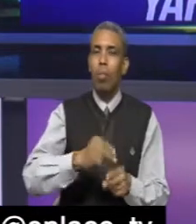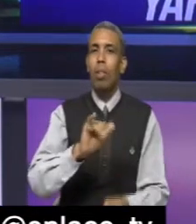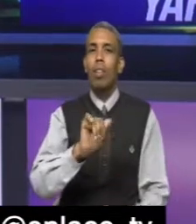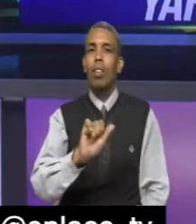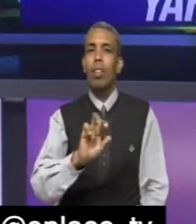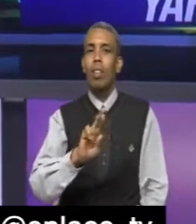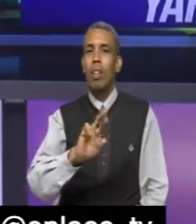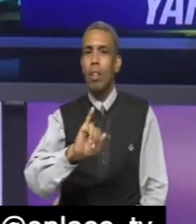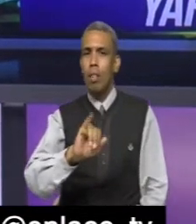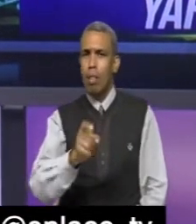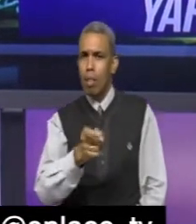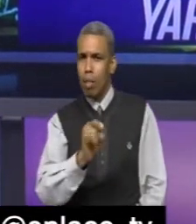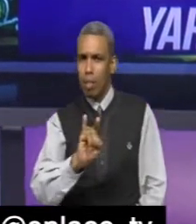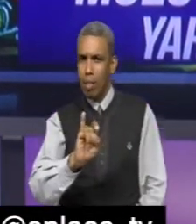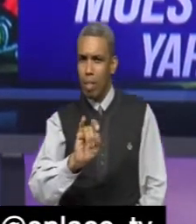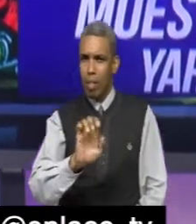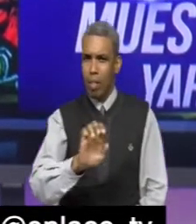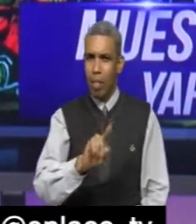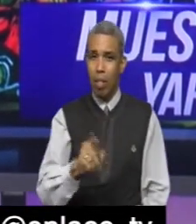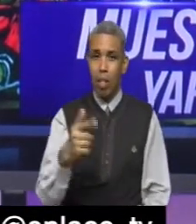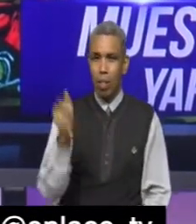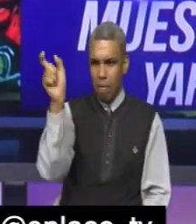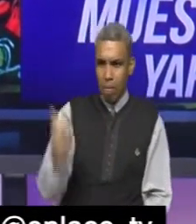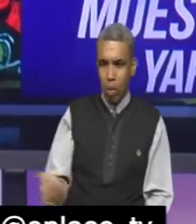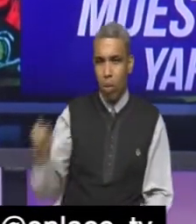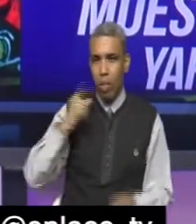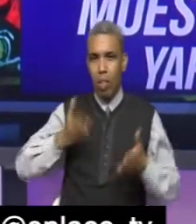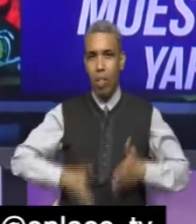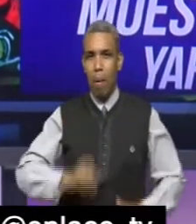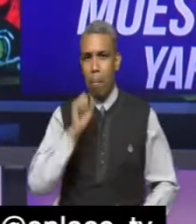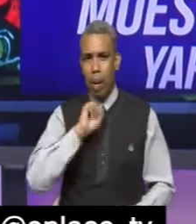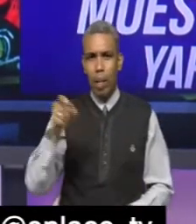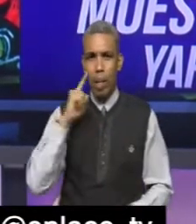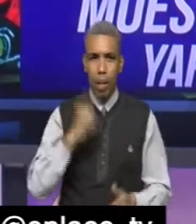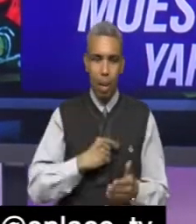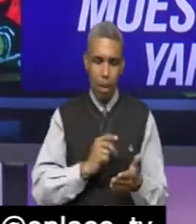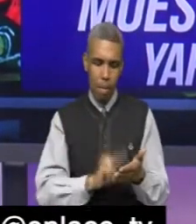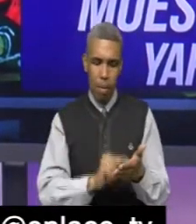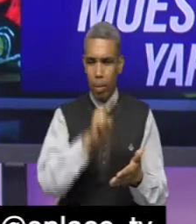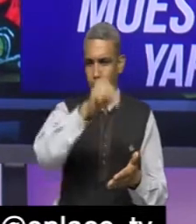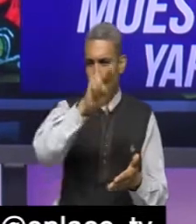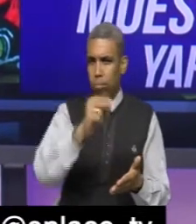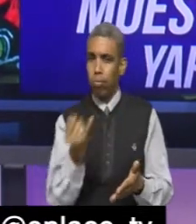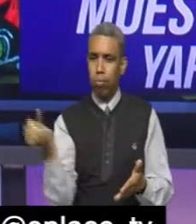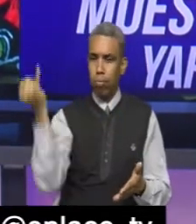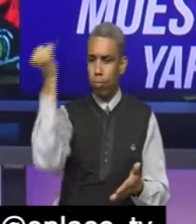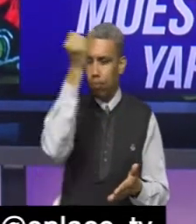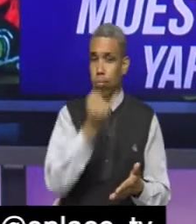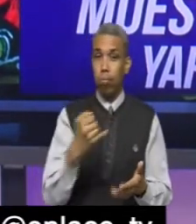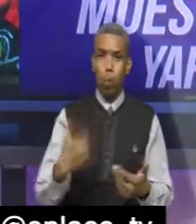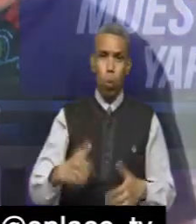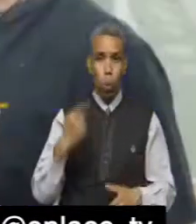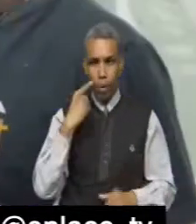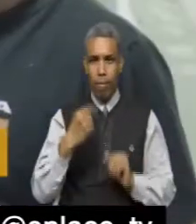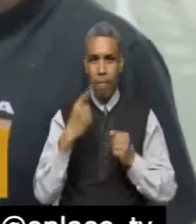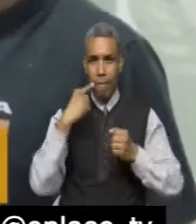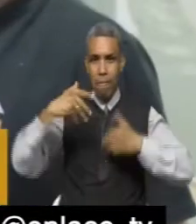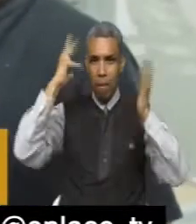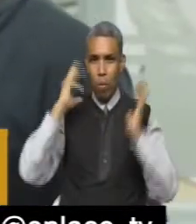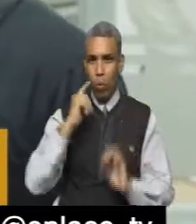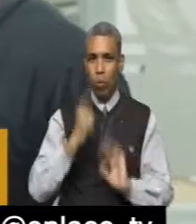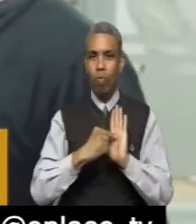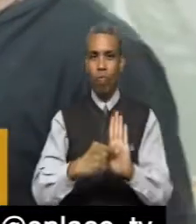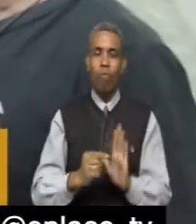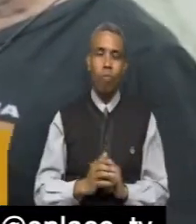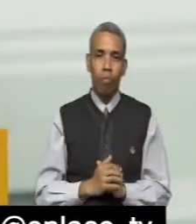Arrieta Corena. El artista plástico natural de Barranca Bermeja busca exaltar sus raíces. De visita a Enlace